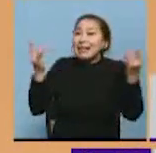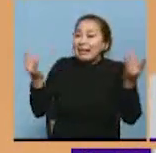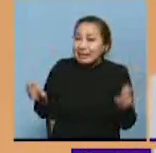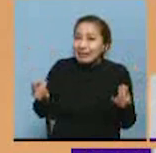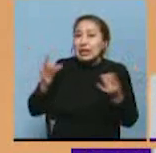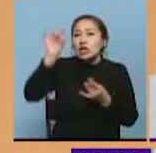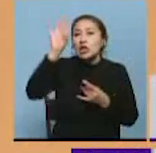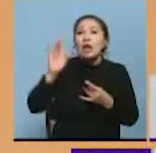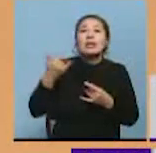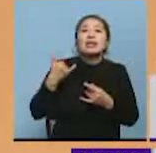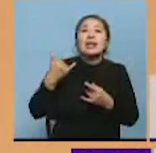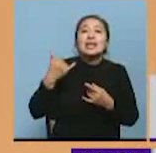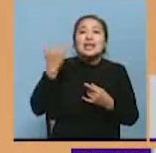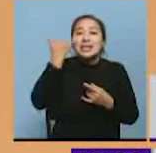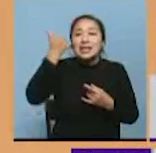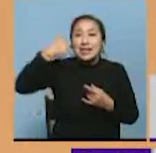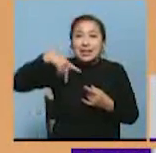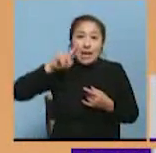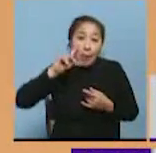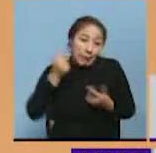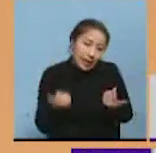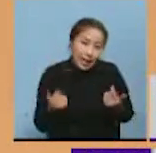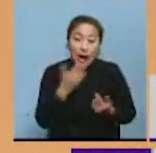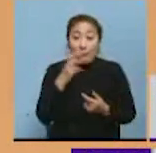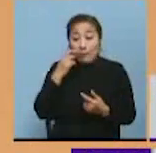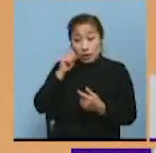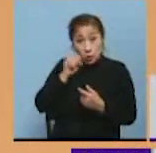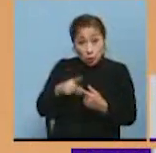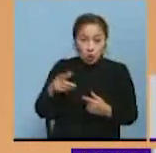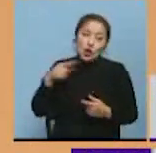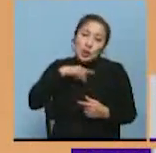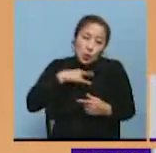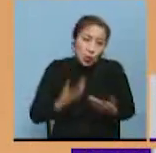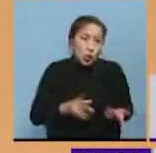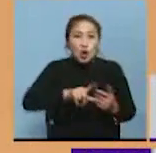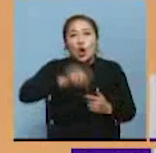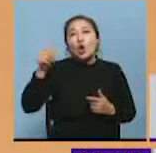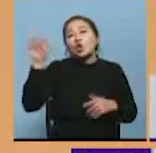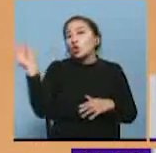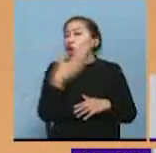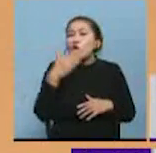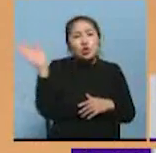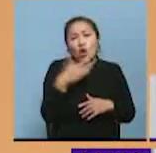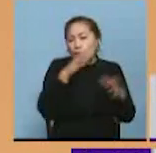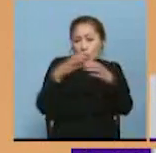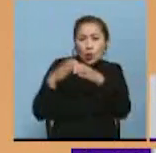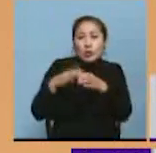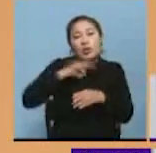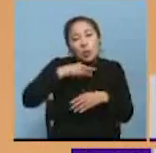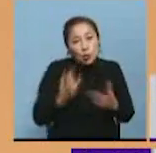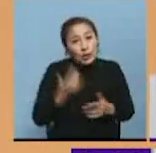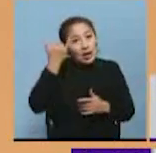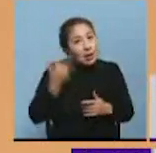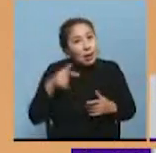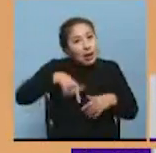solamente artística. Yamila, que bueno, es su papá jujeño obviamente, pero todos los otros artistas son de la provincia de Jujuy. Y lo que sí vamos a tener